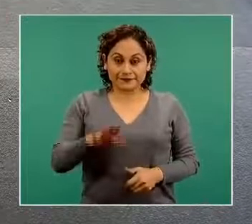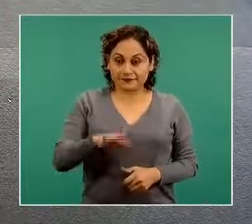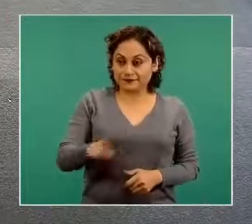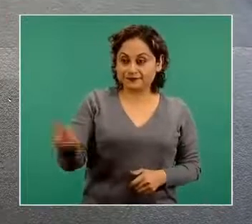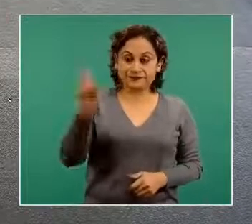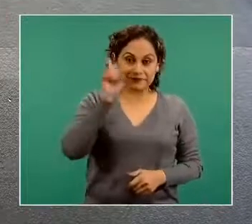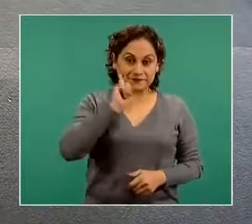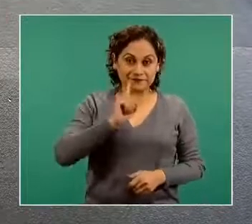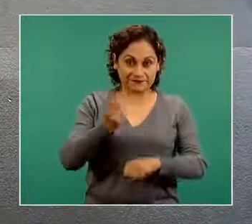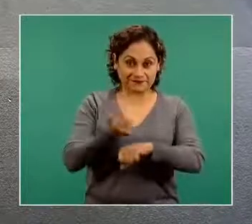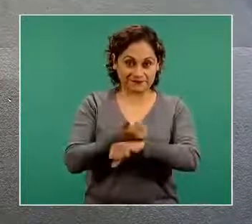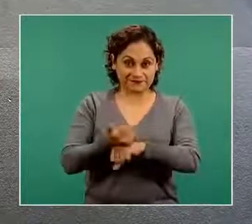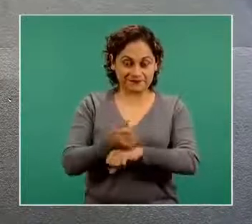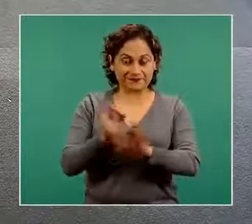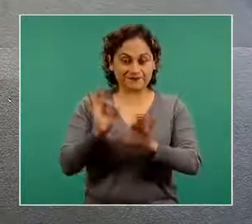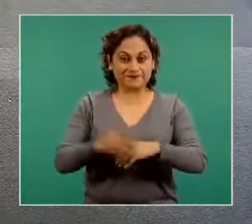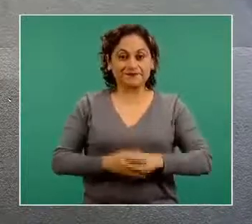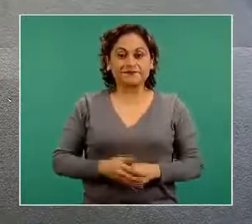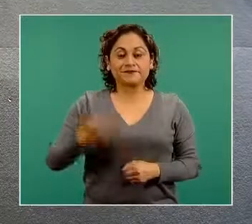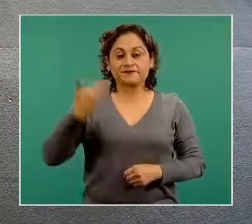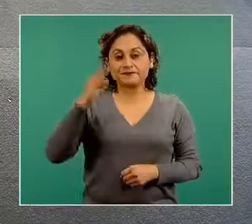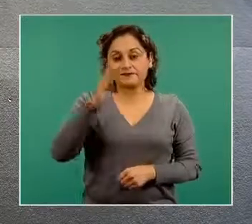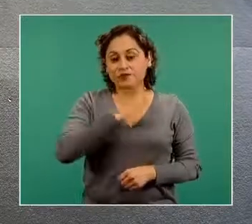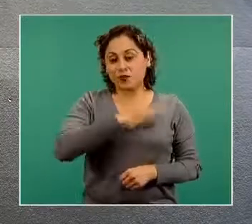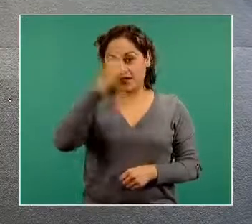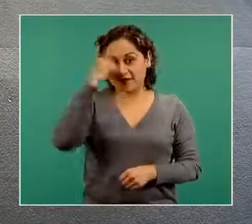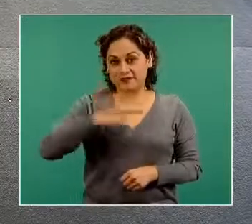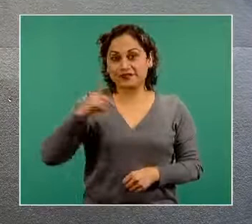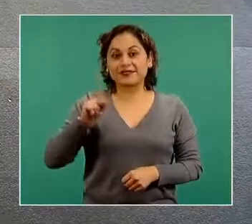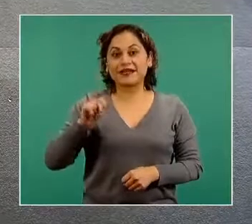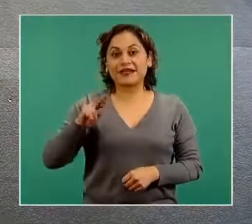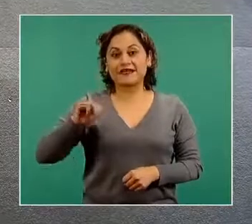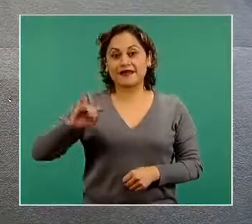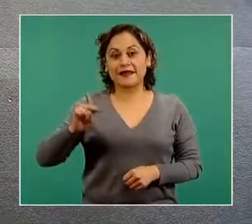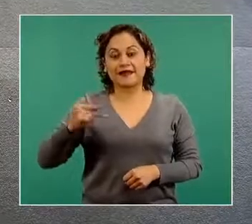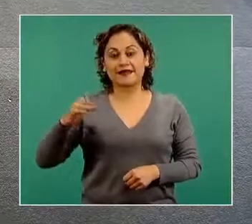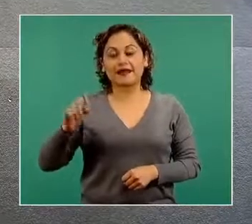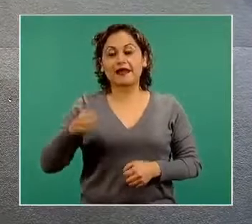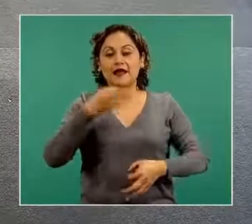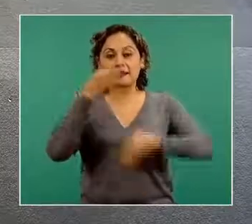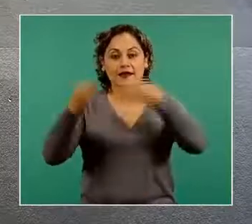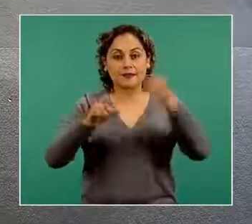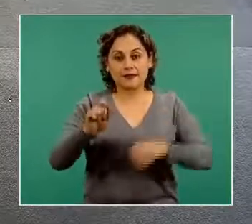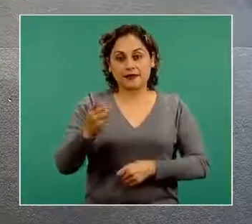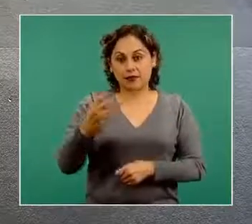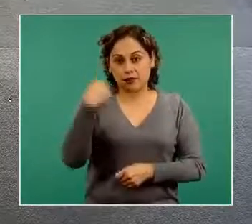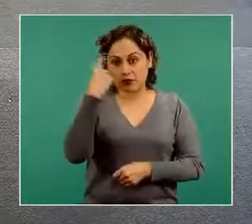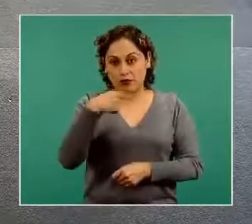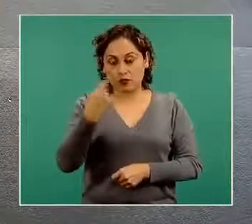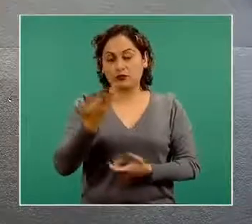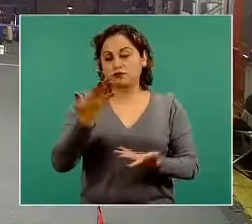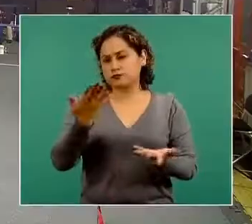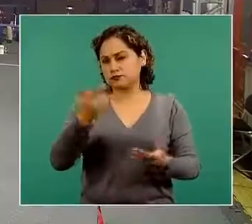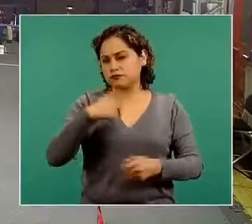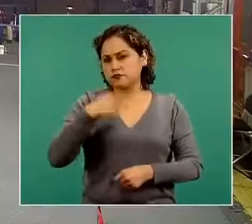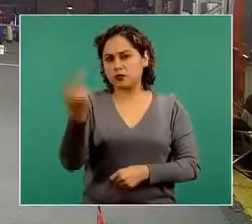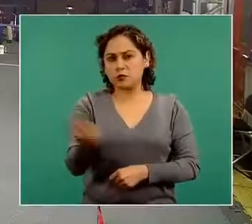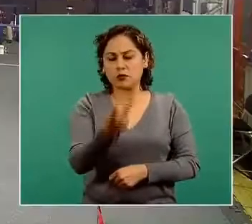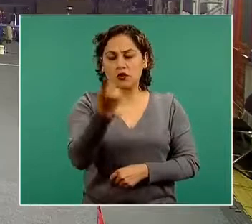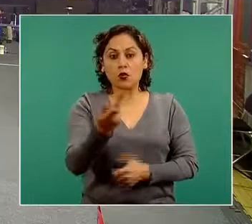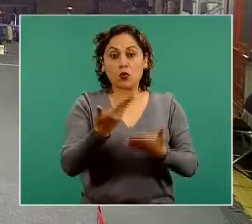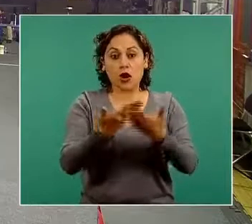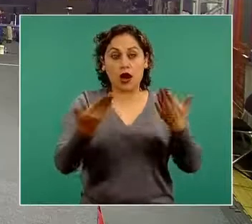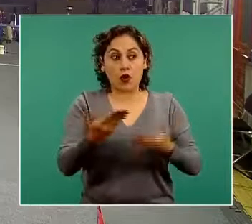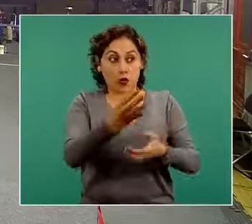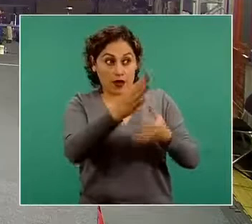Gracias, doctor. Buenas noches. Karina Aguilar, del diario 24 Horas. Preguntarle, con este nuevo panorama que pinta la vacuna Pfizer,